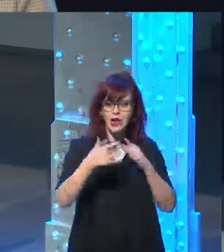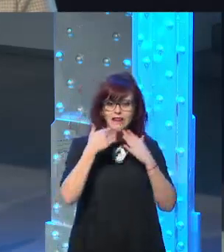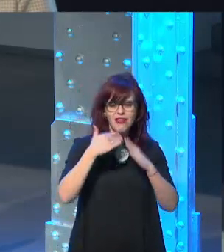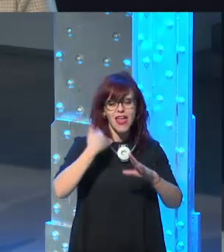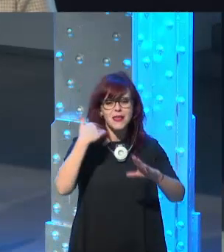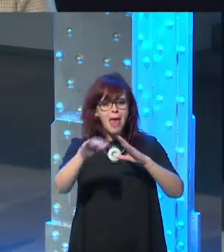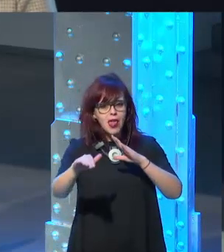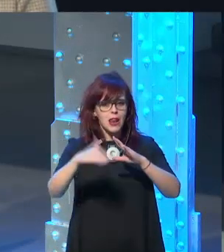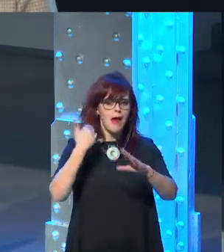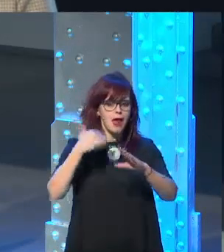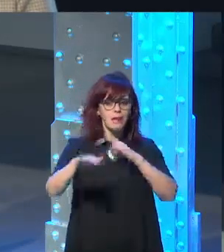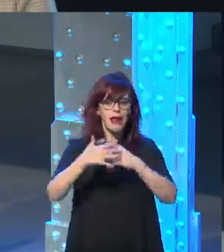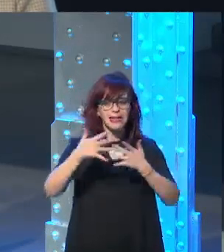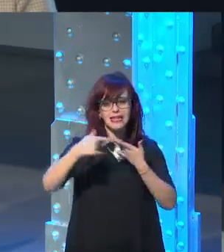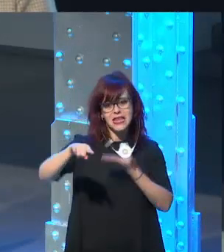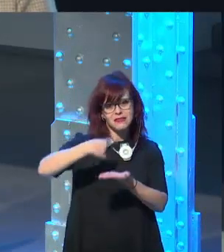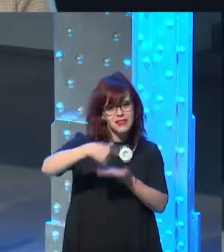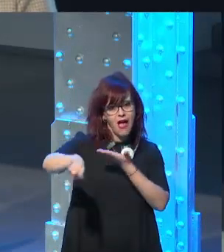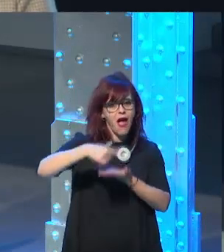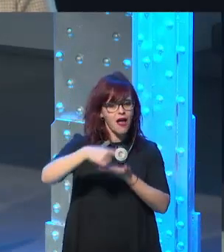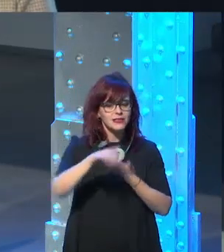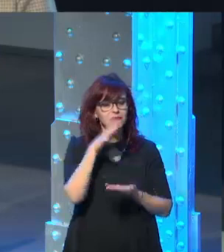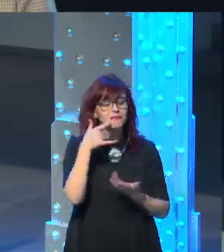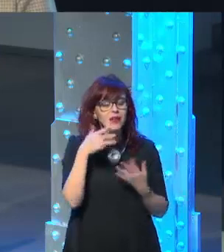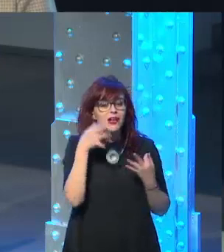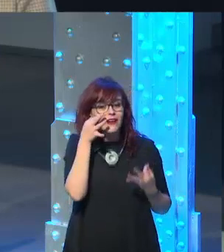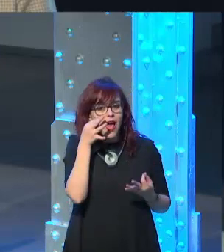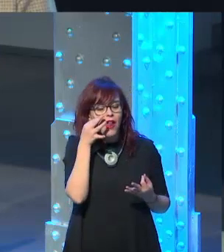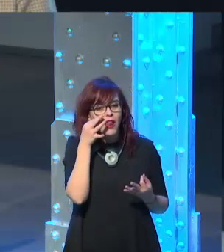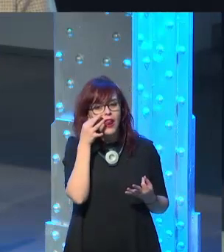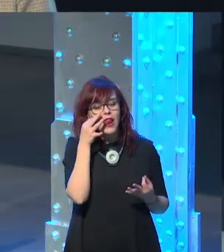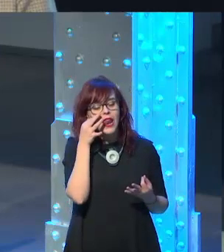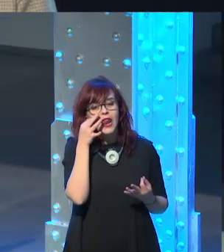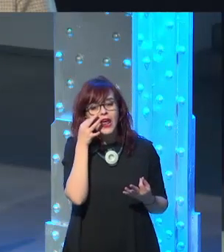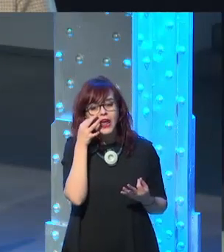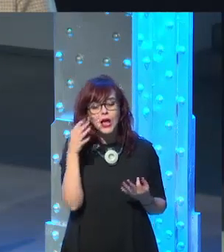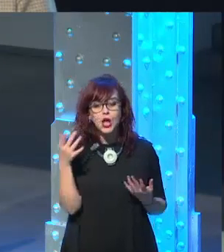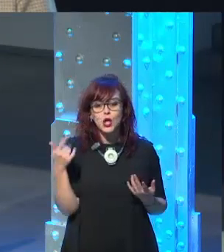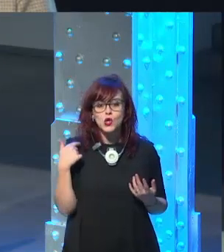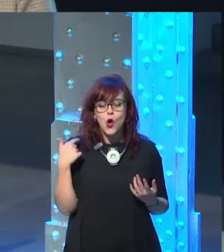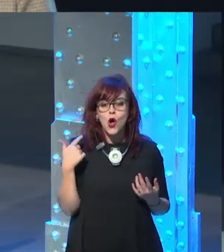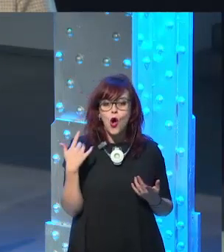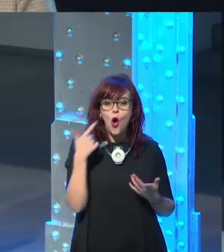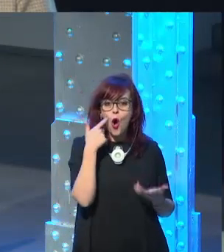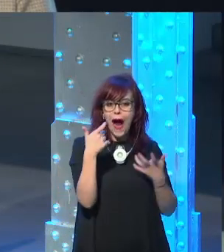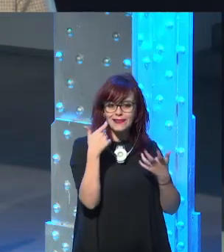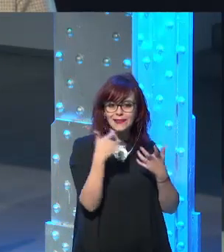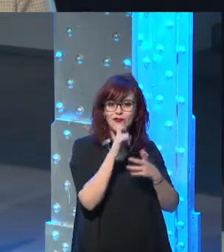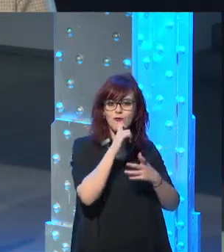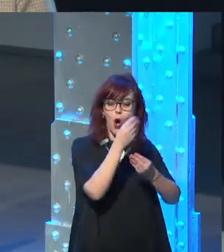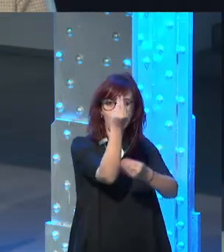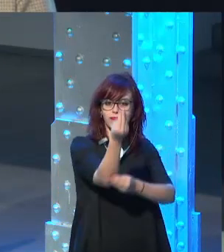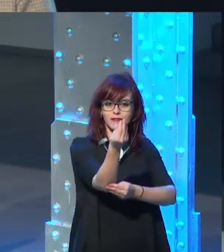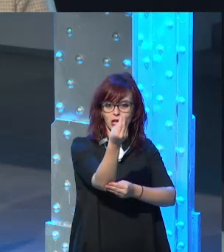través de emails y texts, pero yo nunca vi nunca vi la obra de arte ni sabía lo